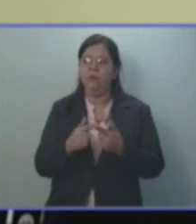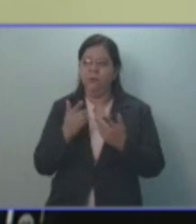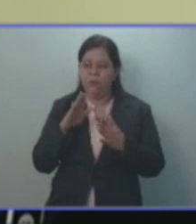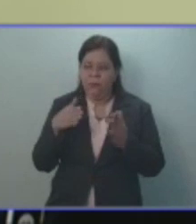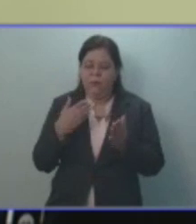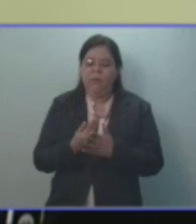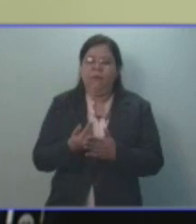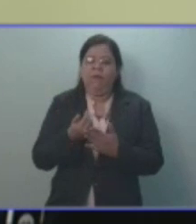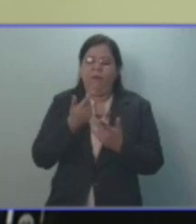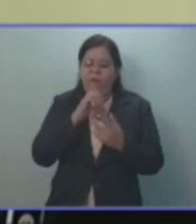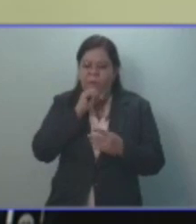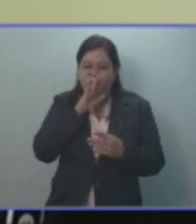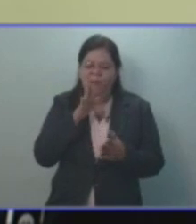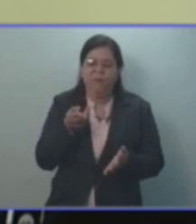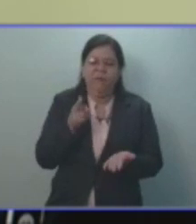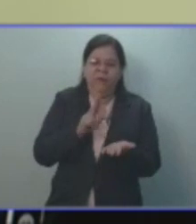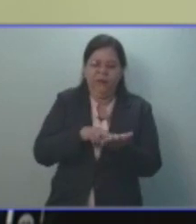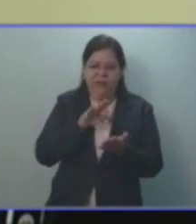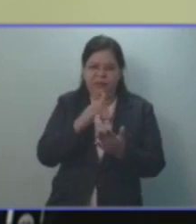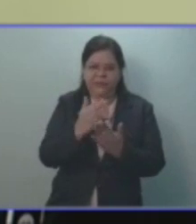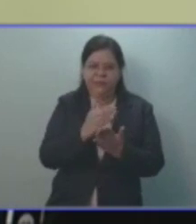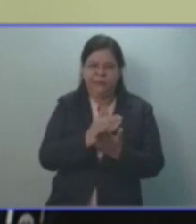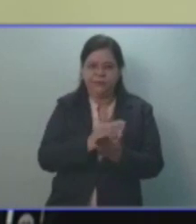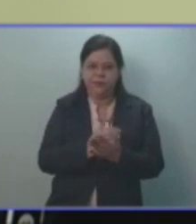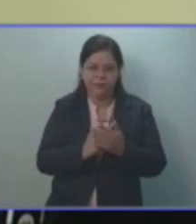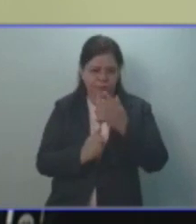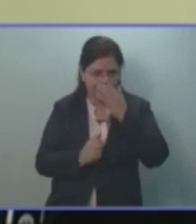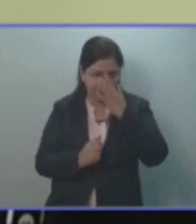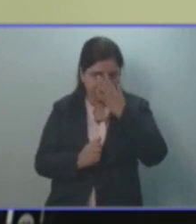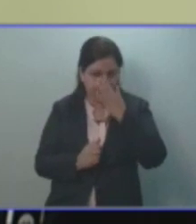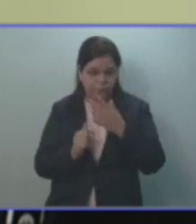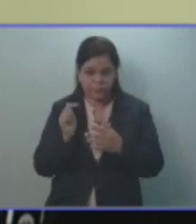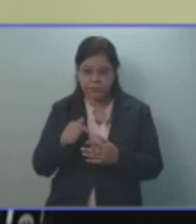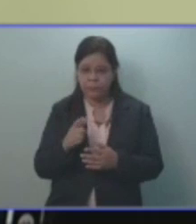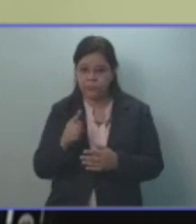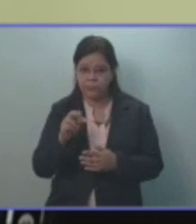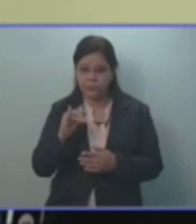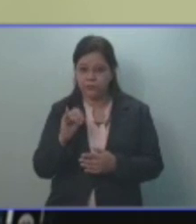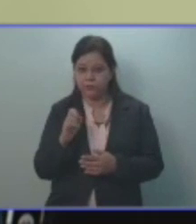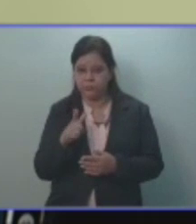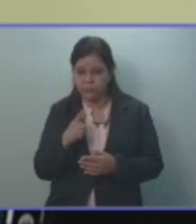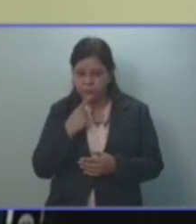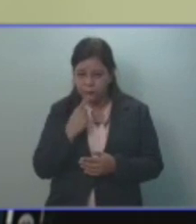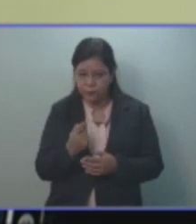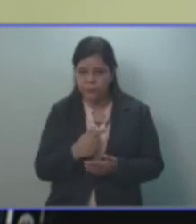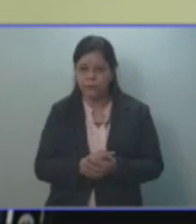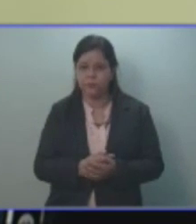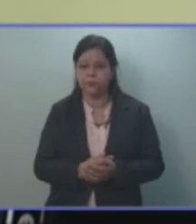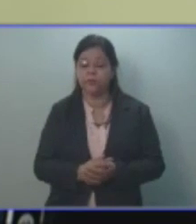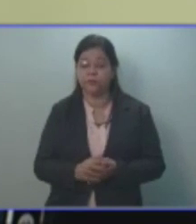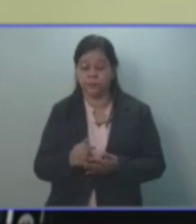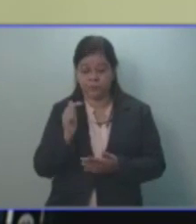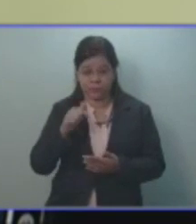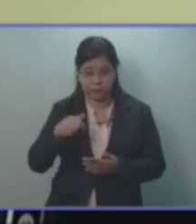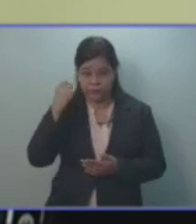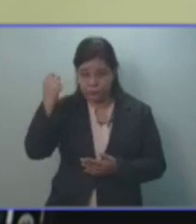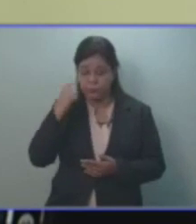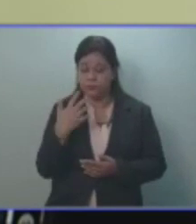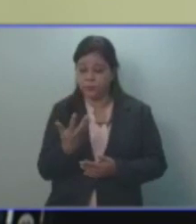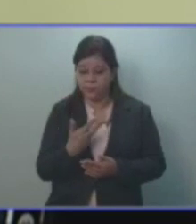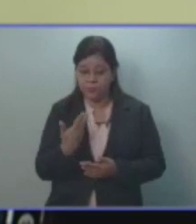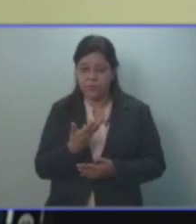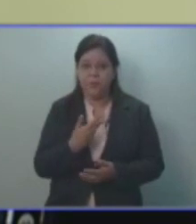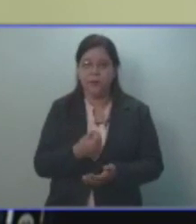su inscripción en dicho padrón, por los medios que el tribunal ha establecido para ello. Es importante